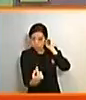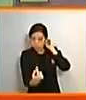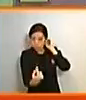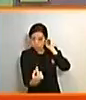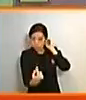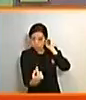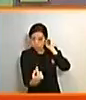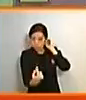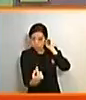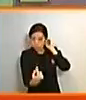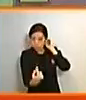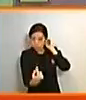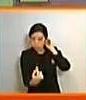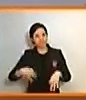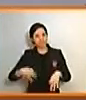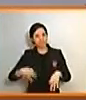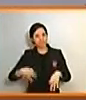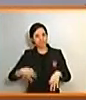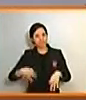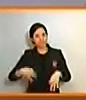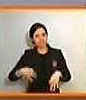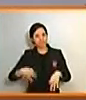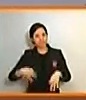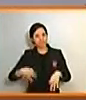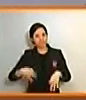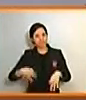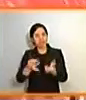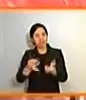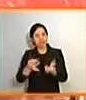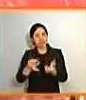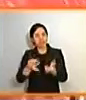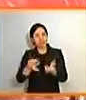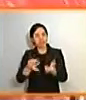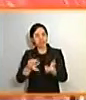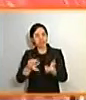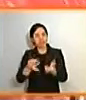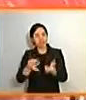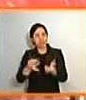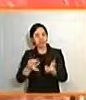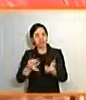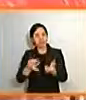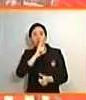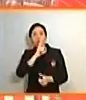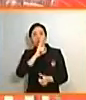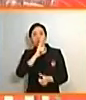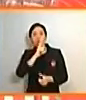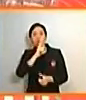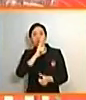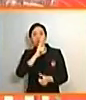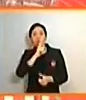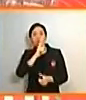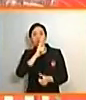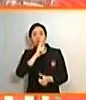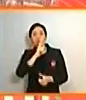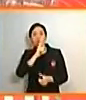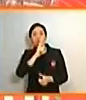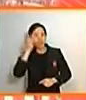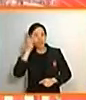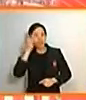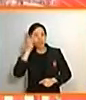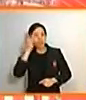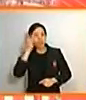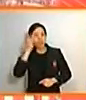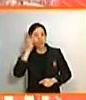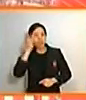7. Muchas felicidades. Jugadores, gracias por habernos acompañado y recuerda que el loto te cambia la vida y tu suerte lo sabe.